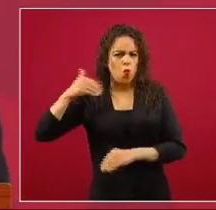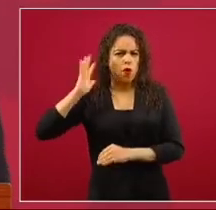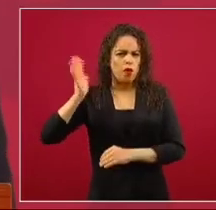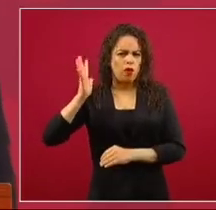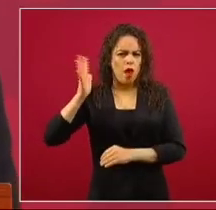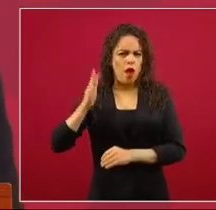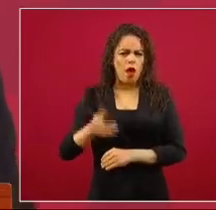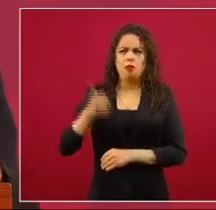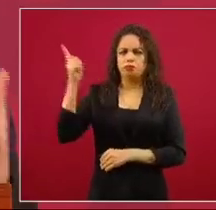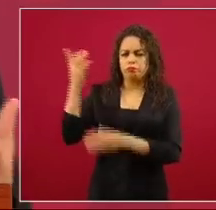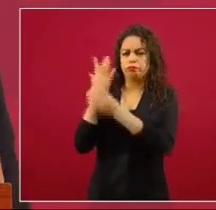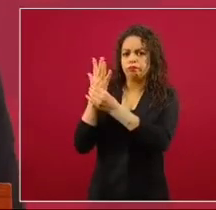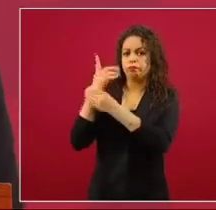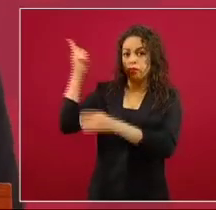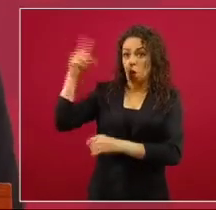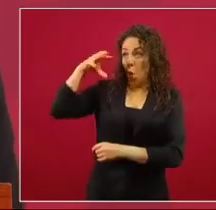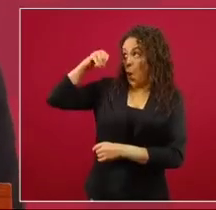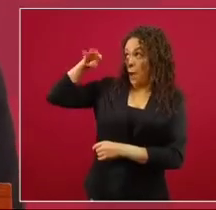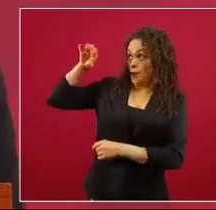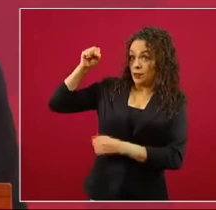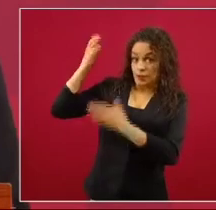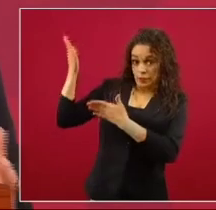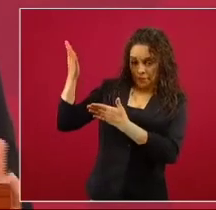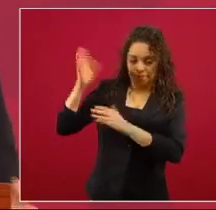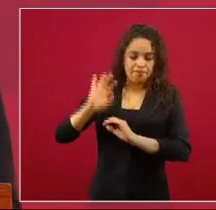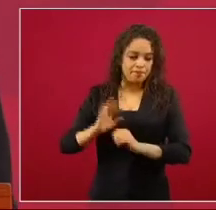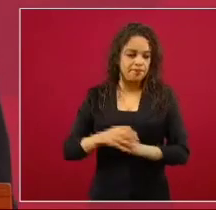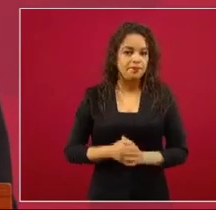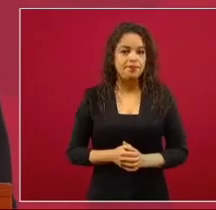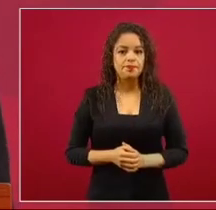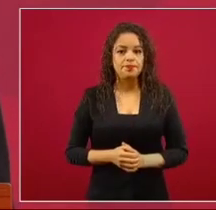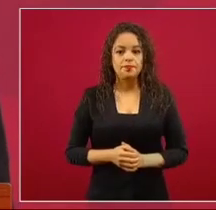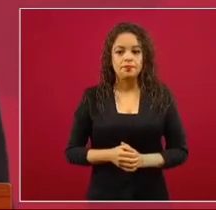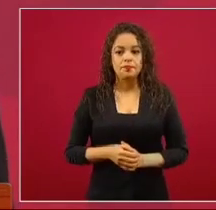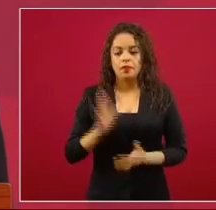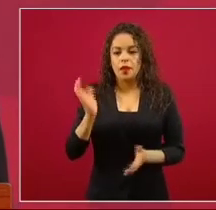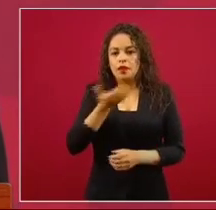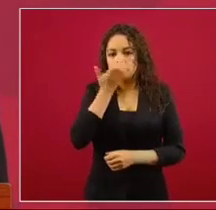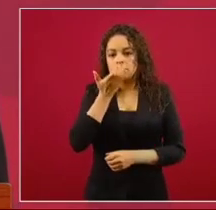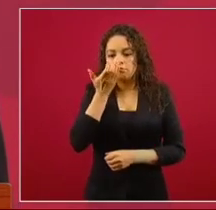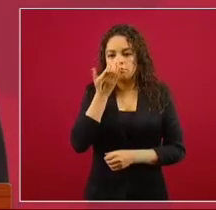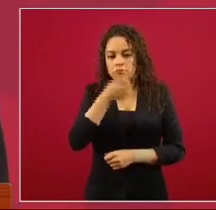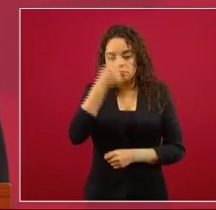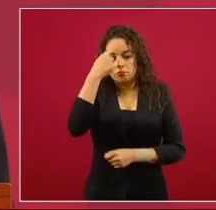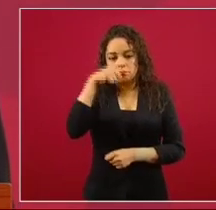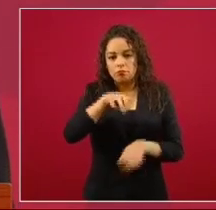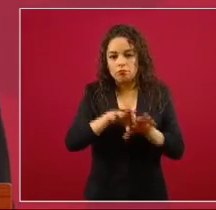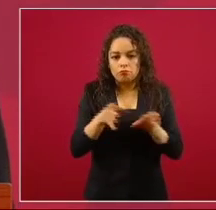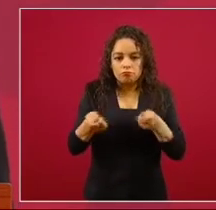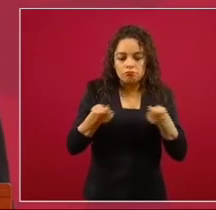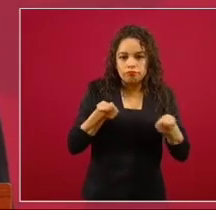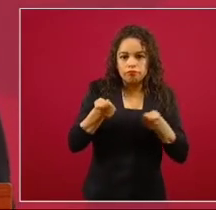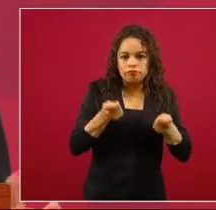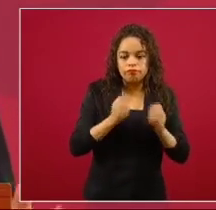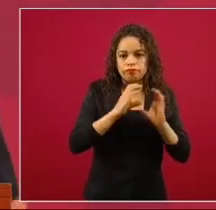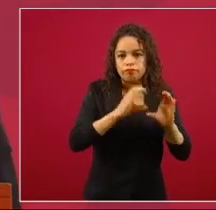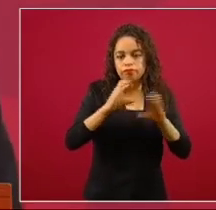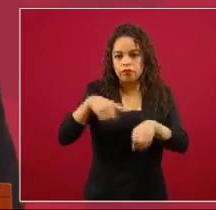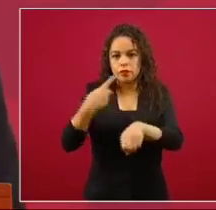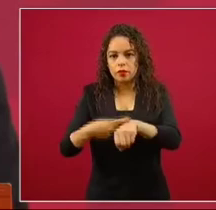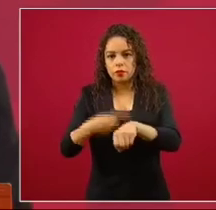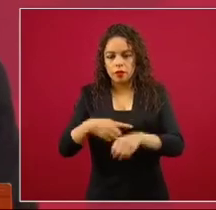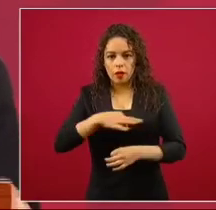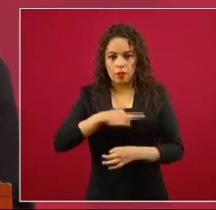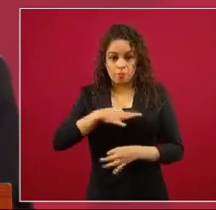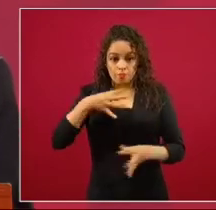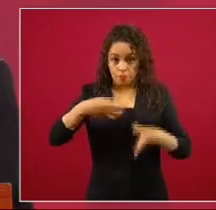ver específicamente con COVID, es una de las intervenciones clásicas del control y la prevención de las enfermedades infecciosas